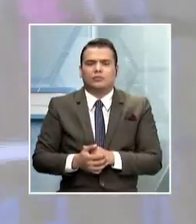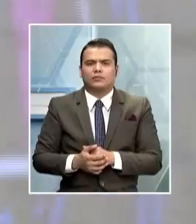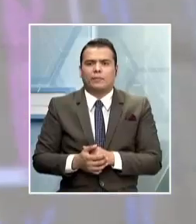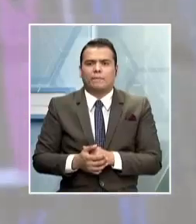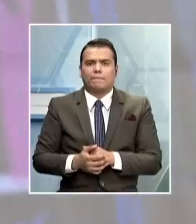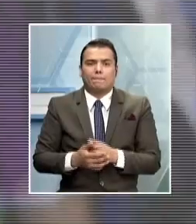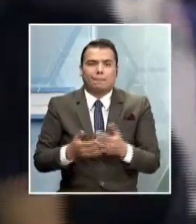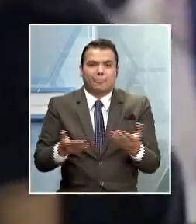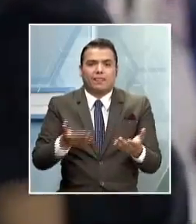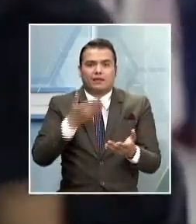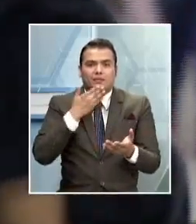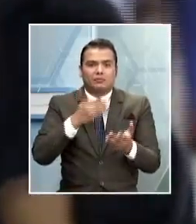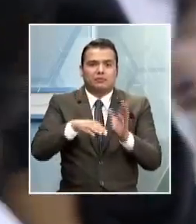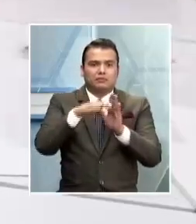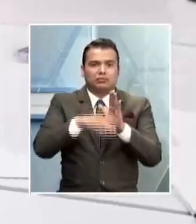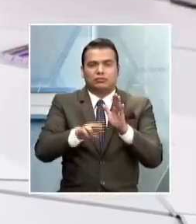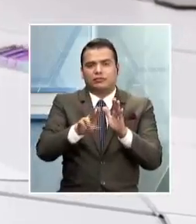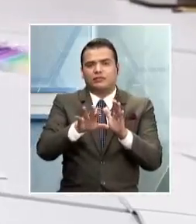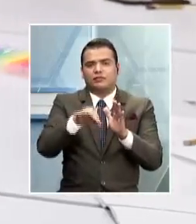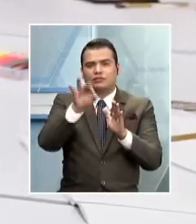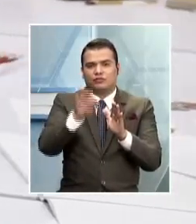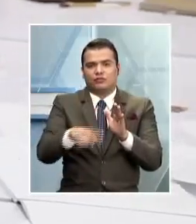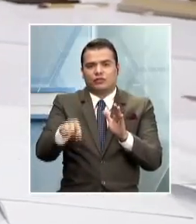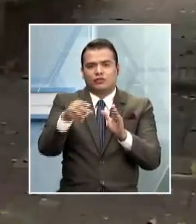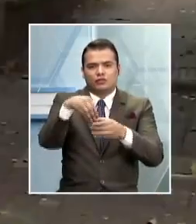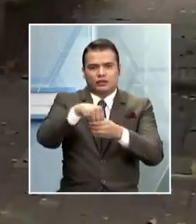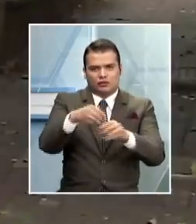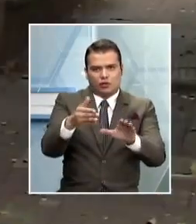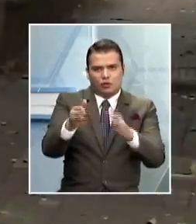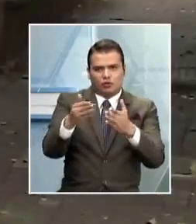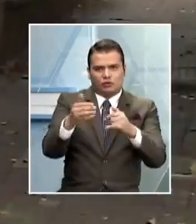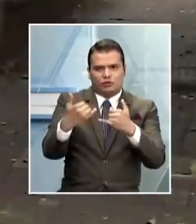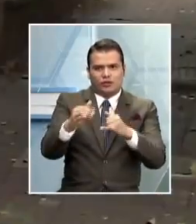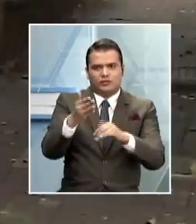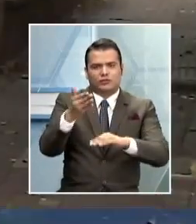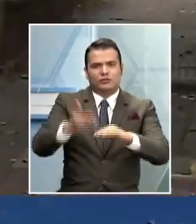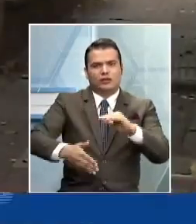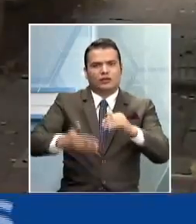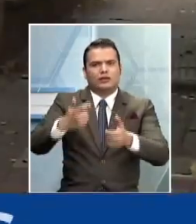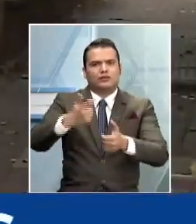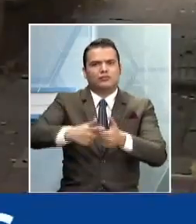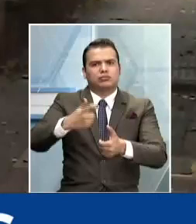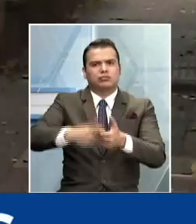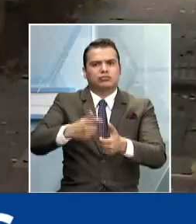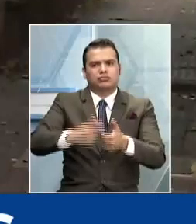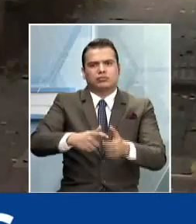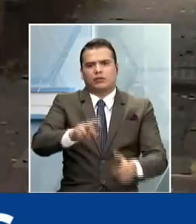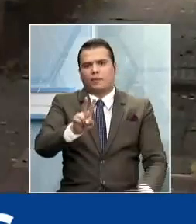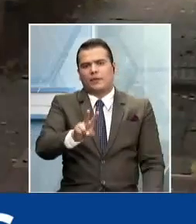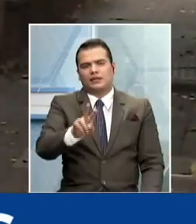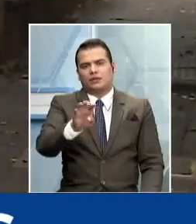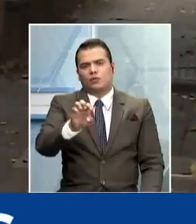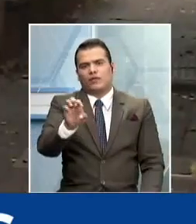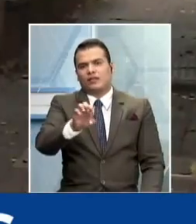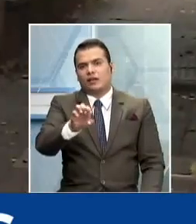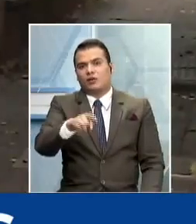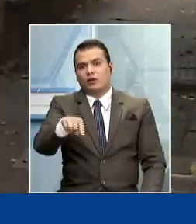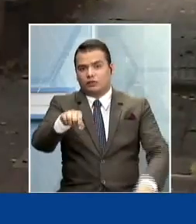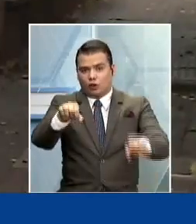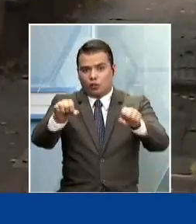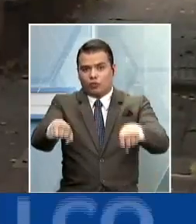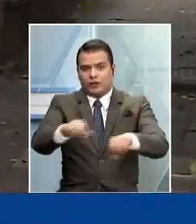formación y por eso se da un 25% de descuento para que puedan continuar. Hasta el 29 de enero será el plazo máximo para que los interesados se